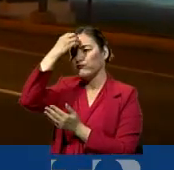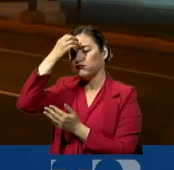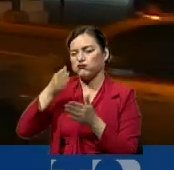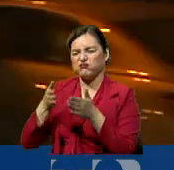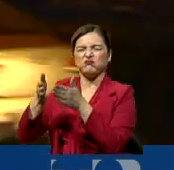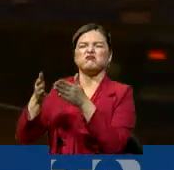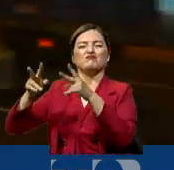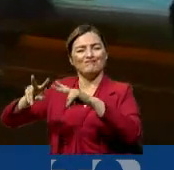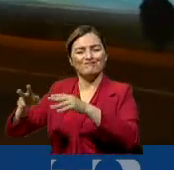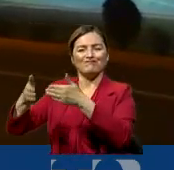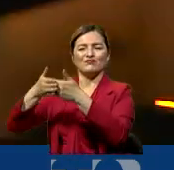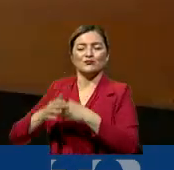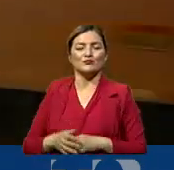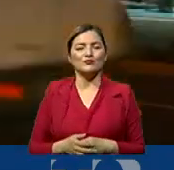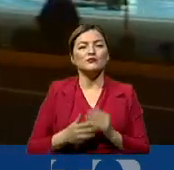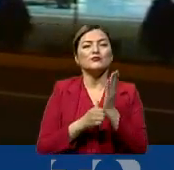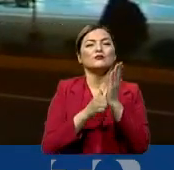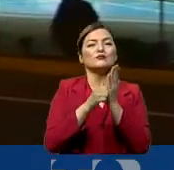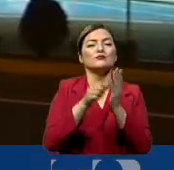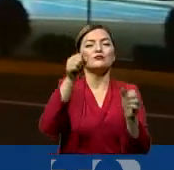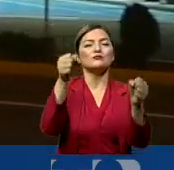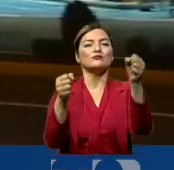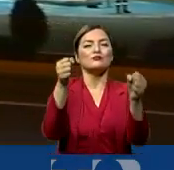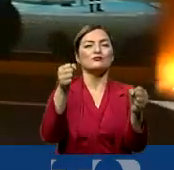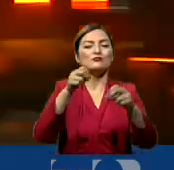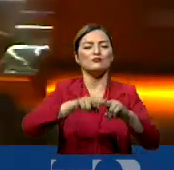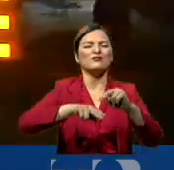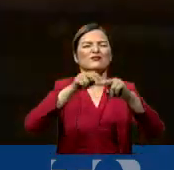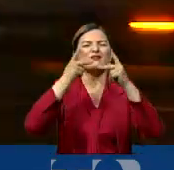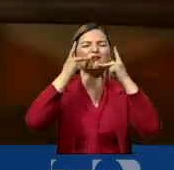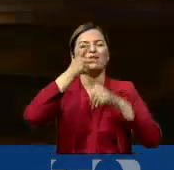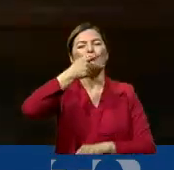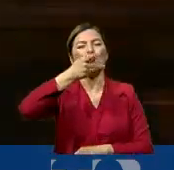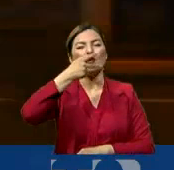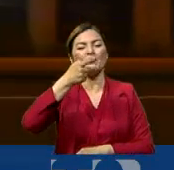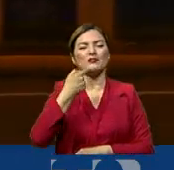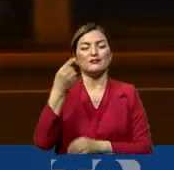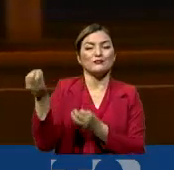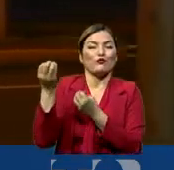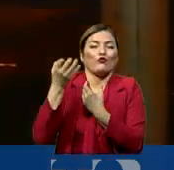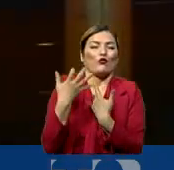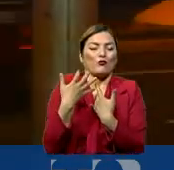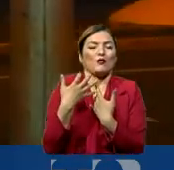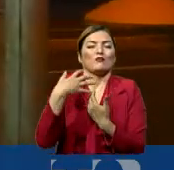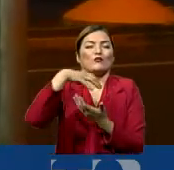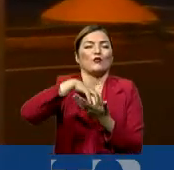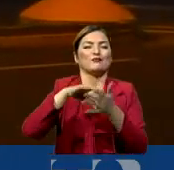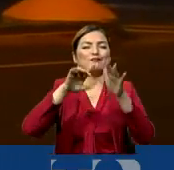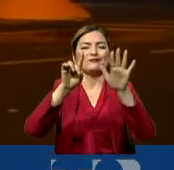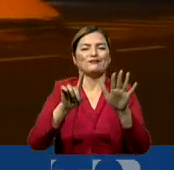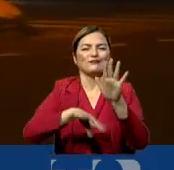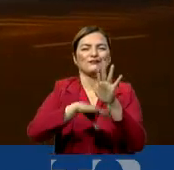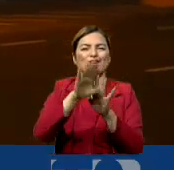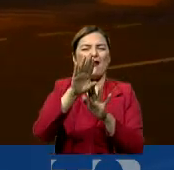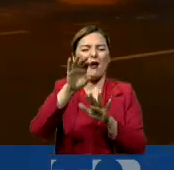Ministerio de Transporte y Obras Públicas y nos indicaban que son 6 provincias las más afectadas por las lluvias. Afortunadamente el